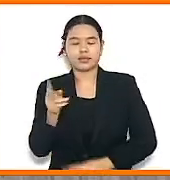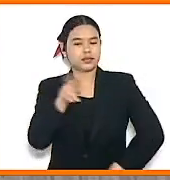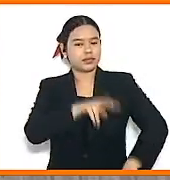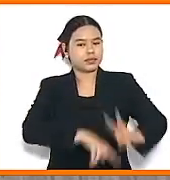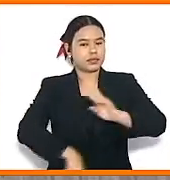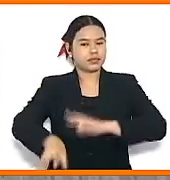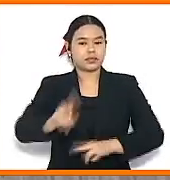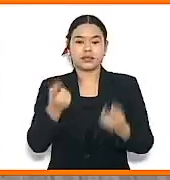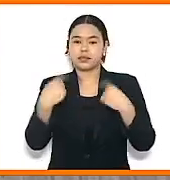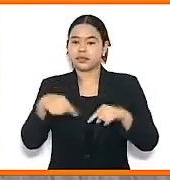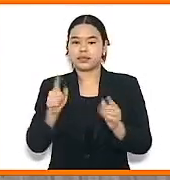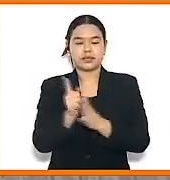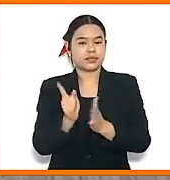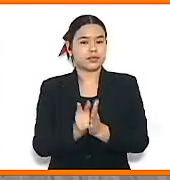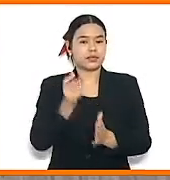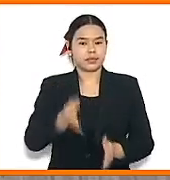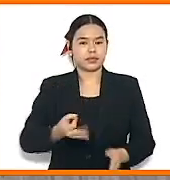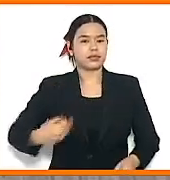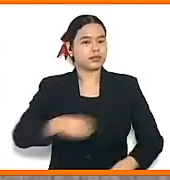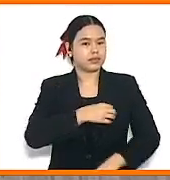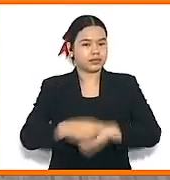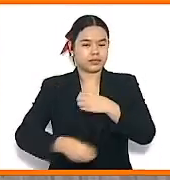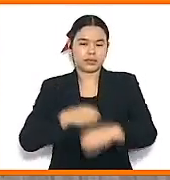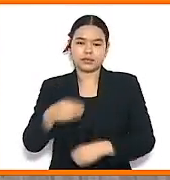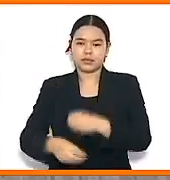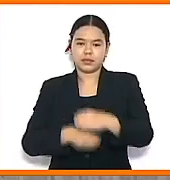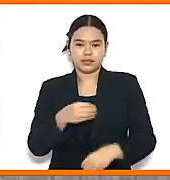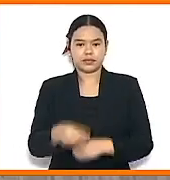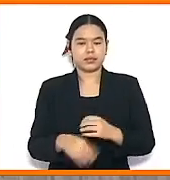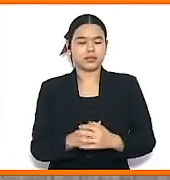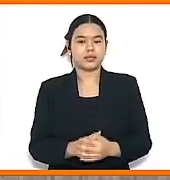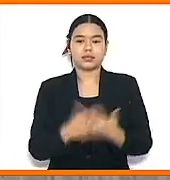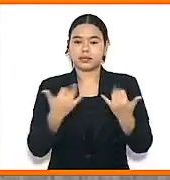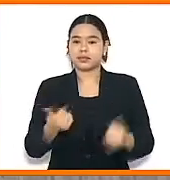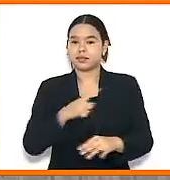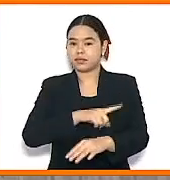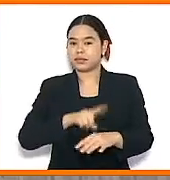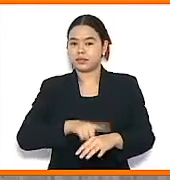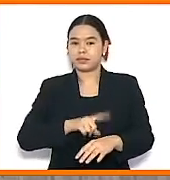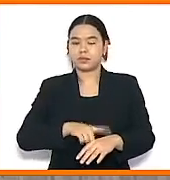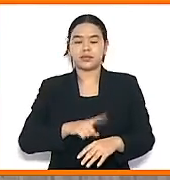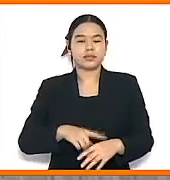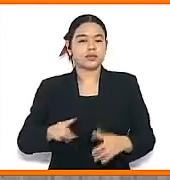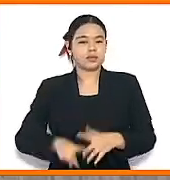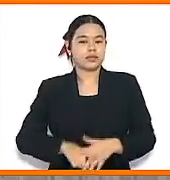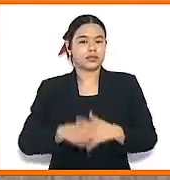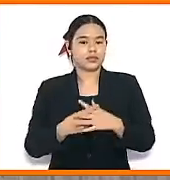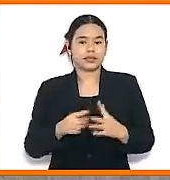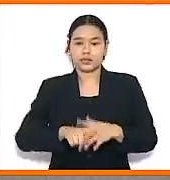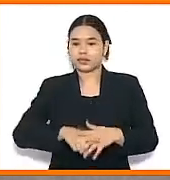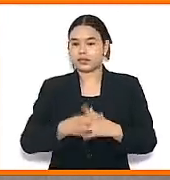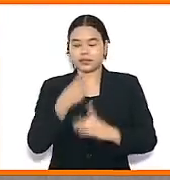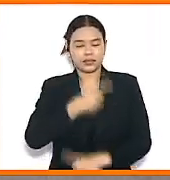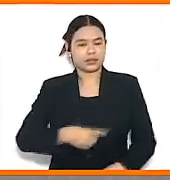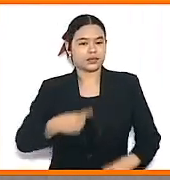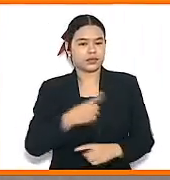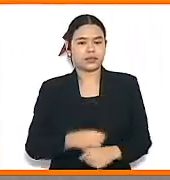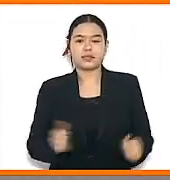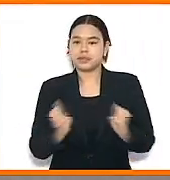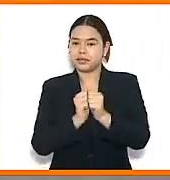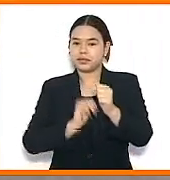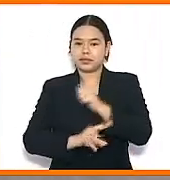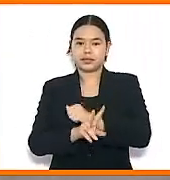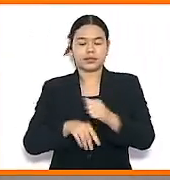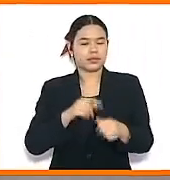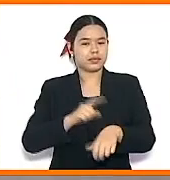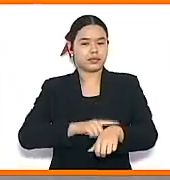notario, quienes están para dar fe y legalidad a cada uno de nuestros juegos. Ahora sí, Charlyn, llegó un momento de comenzar la diversión con premiados y